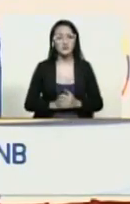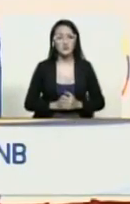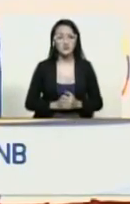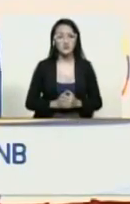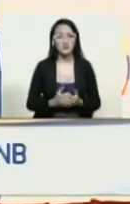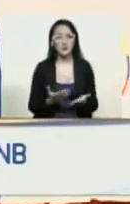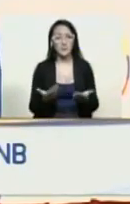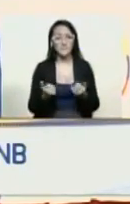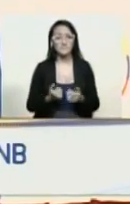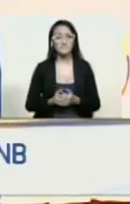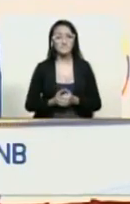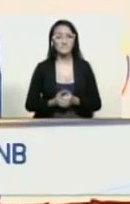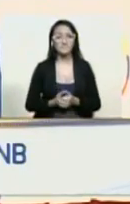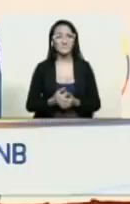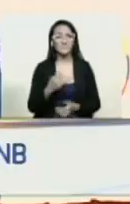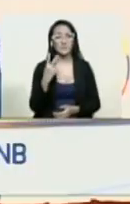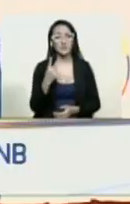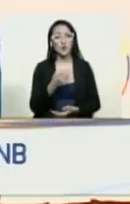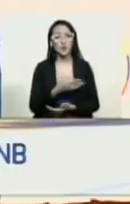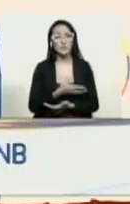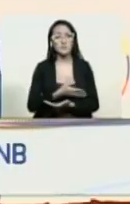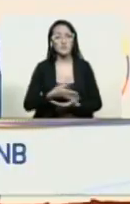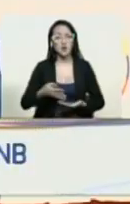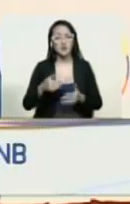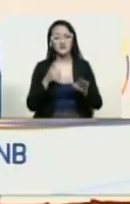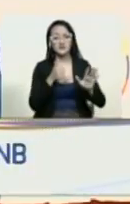están solicitando